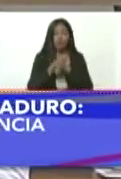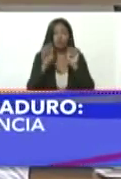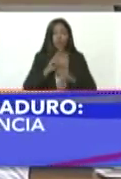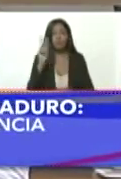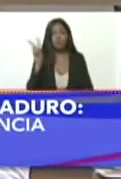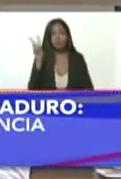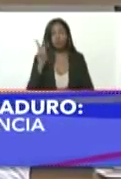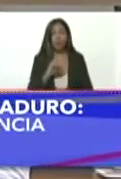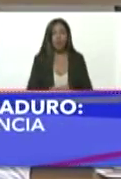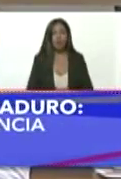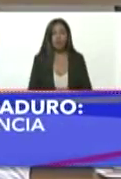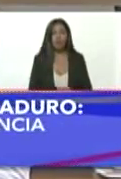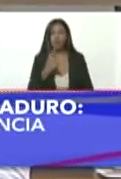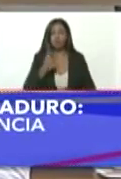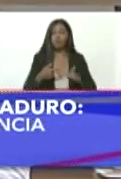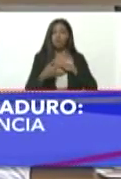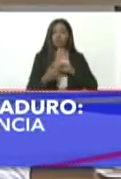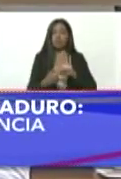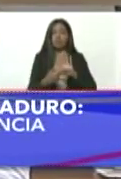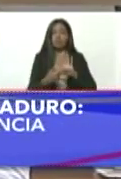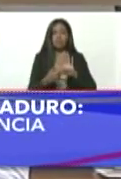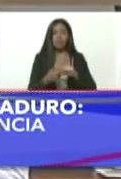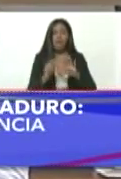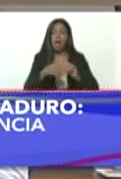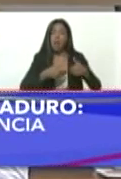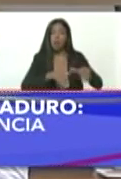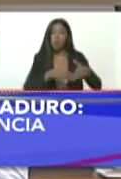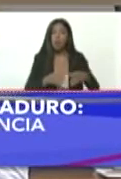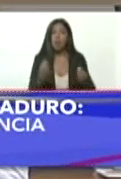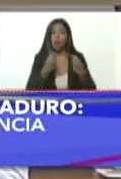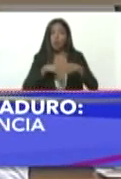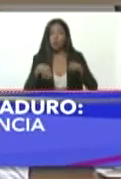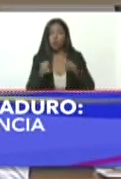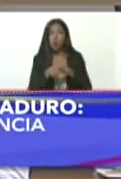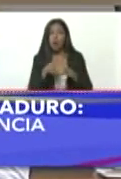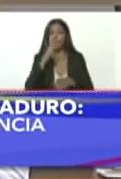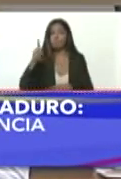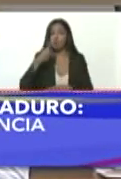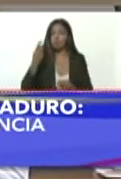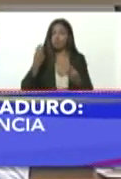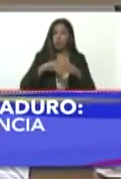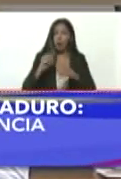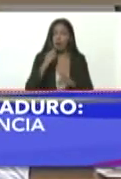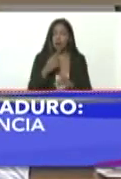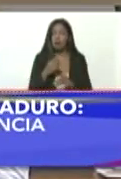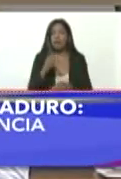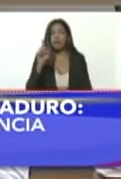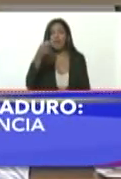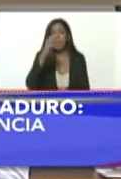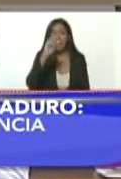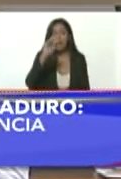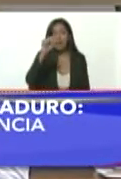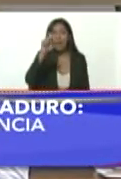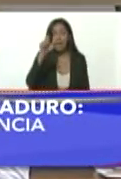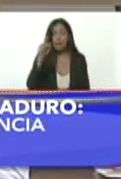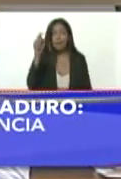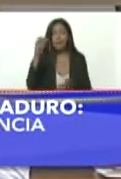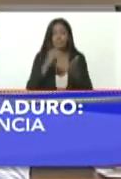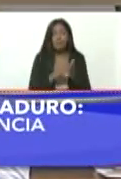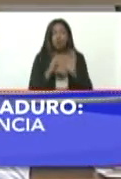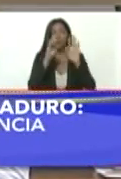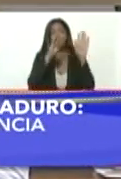Venezuela sobre la Guayana Esequiba, mediante la negociación política tal como contempla el Acuerdo de Ginebra de